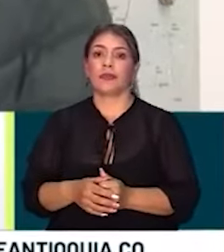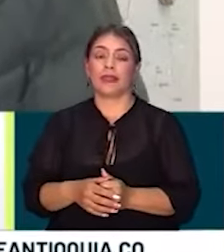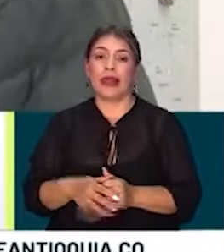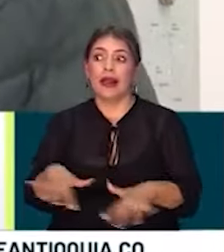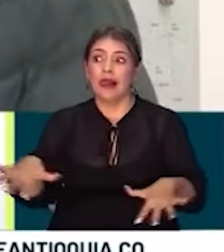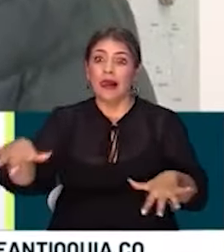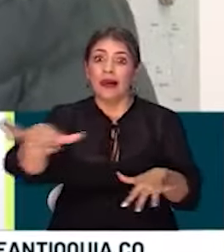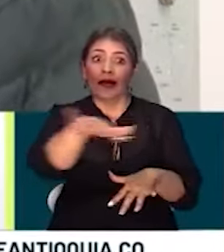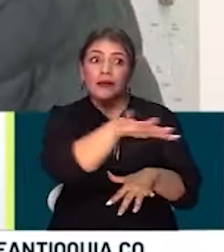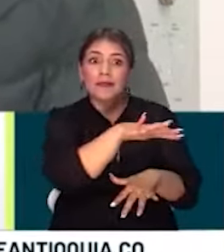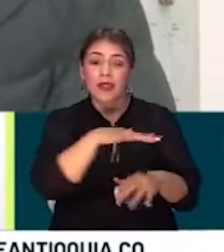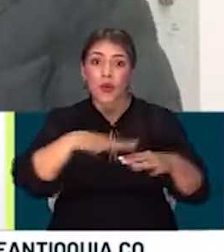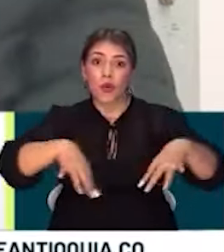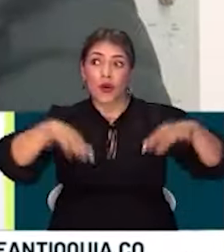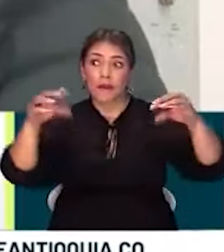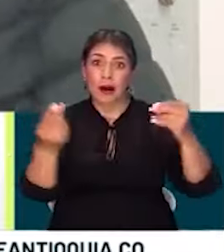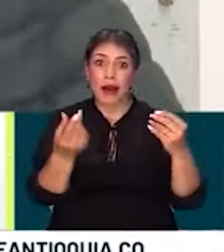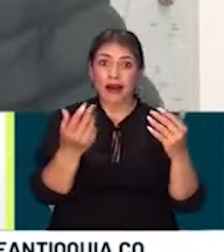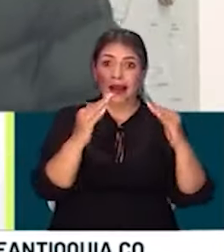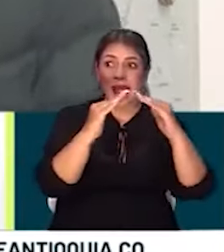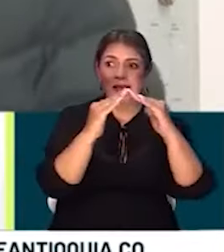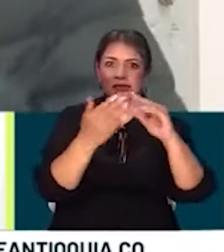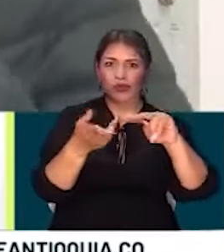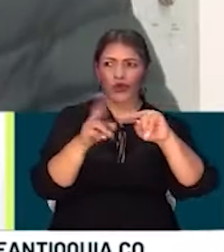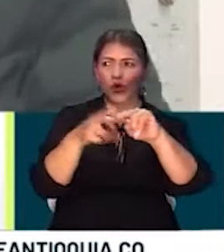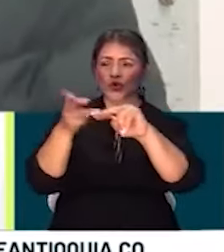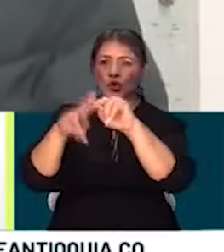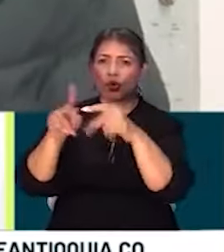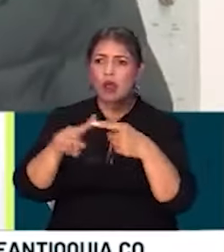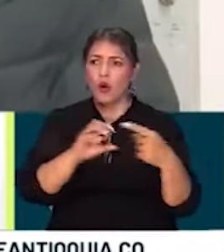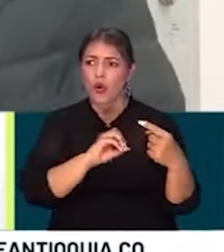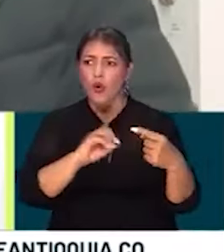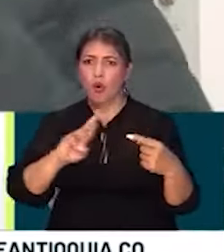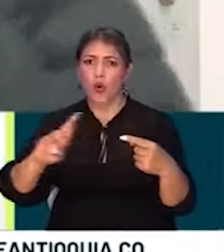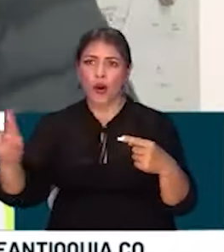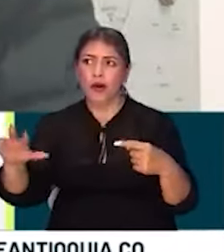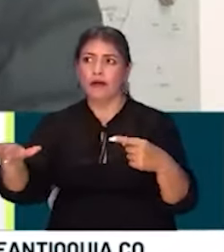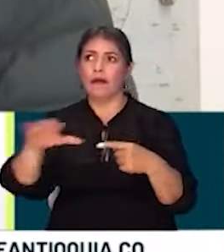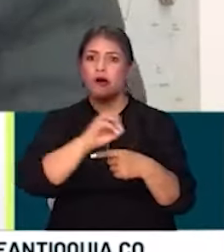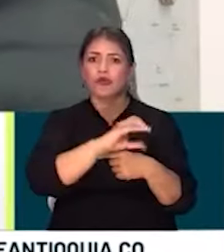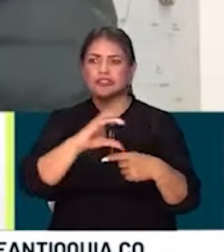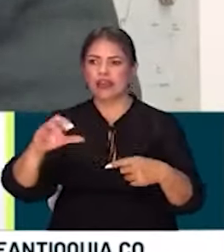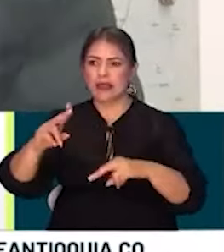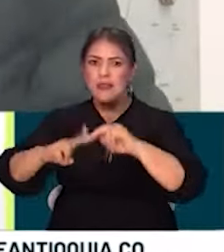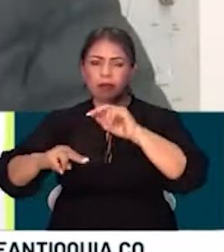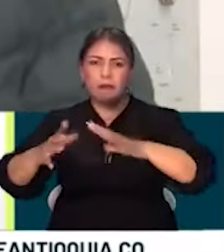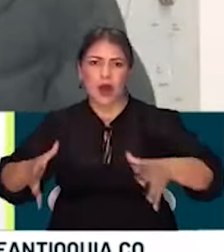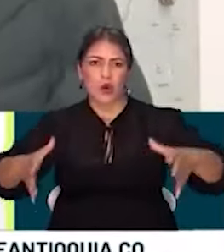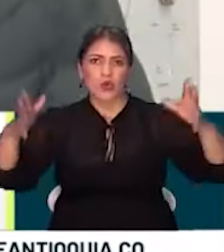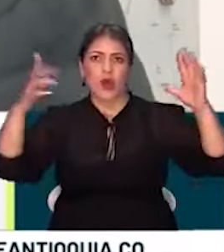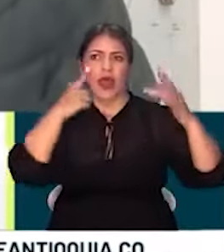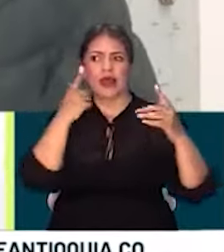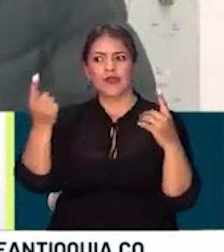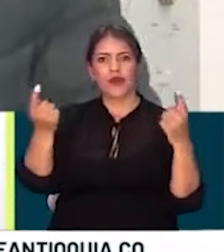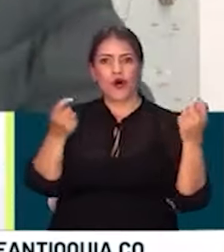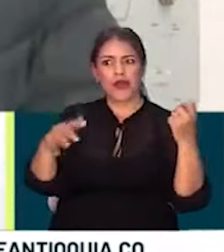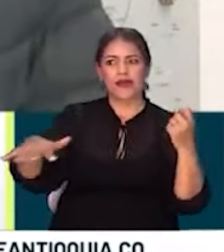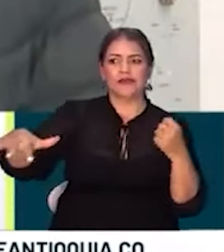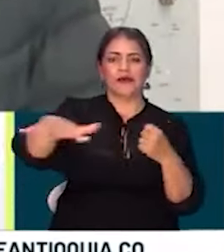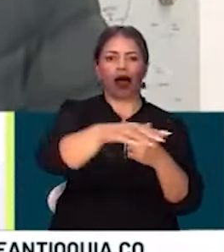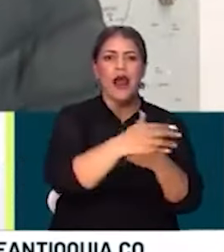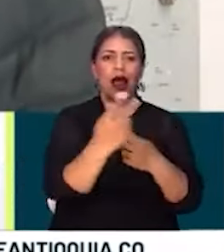región del urabá del occidente va a ser inmensa pues la logística la agroindustria se van a sentar en todos esos dos